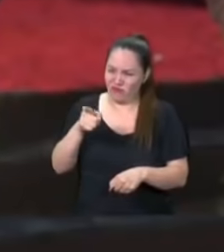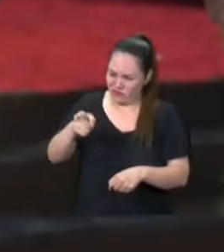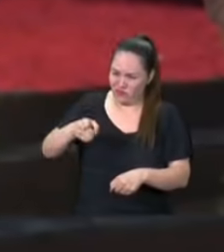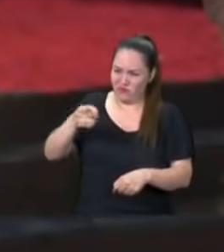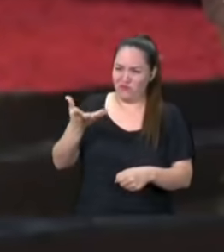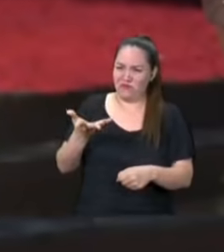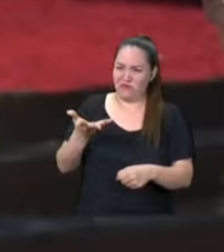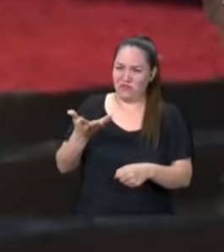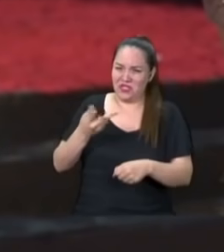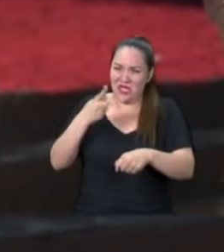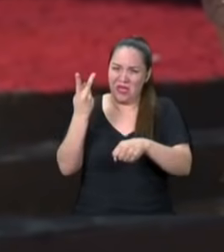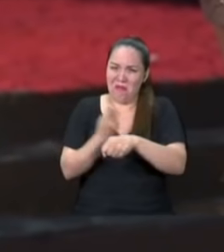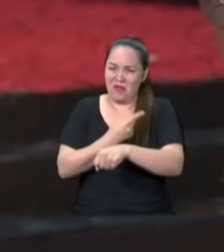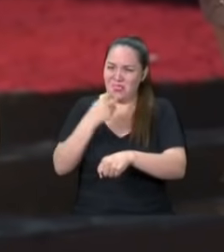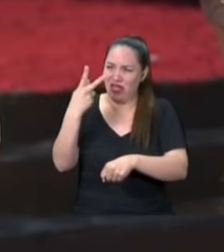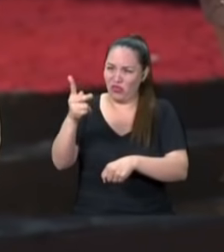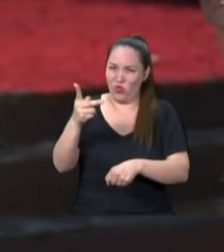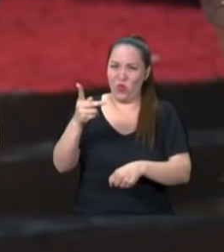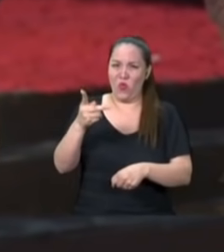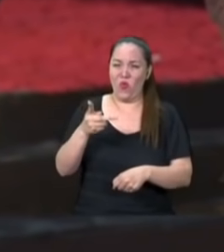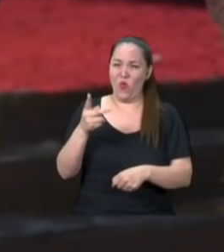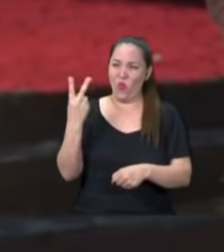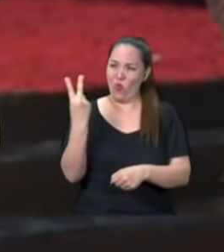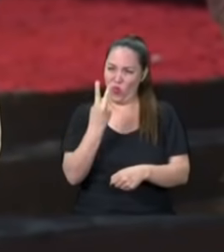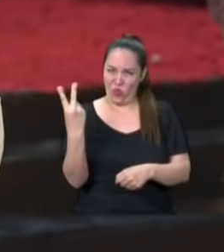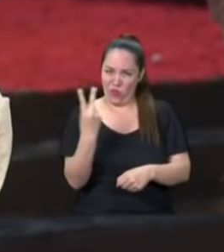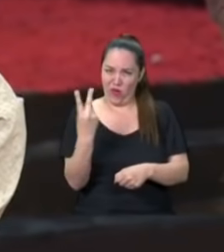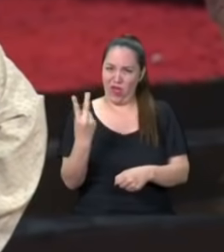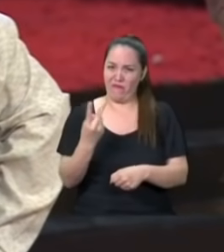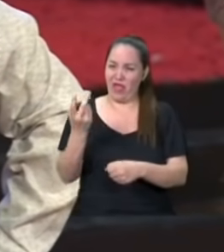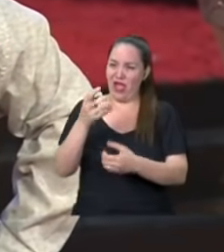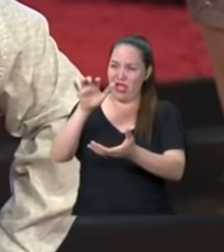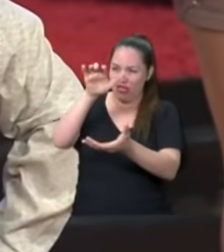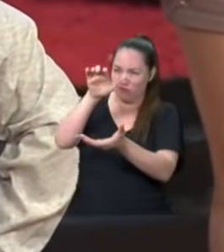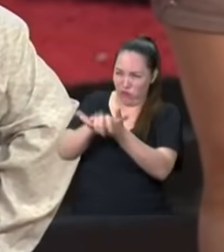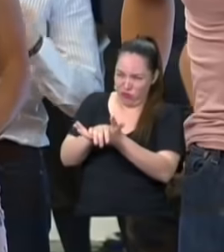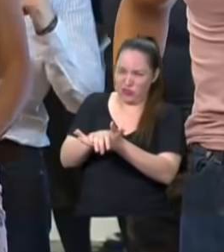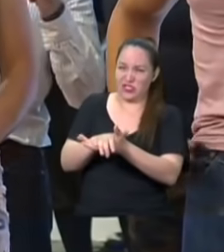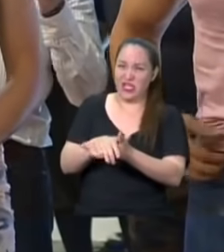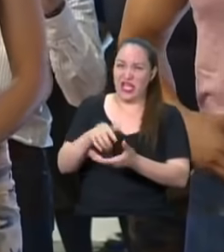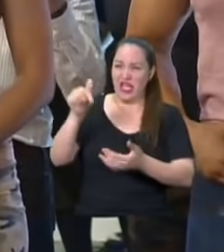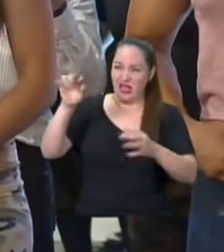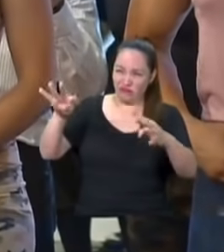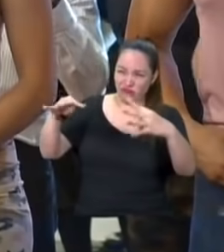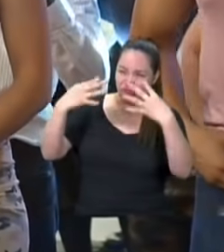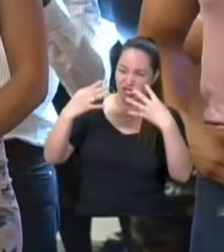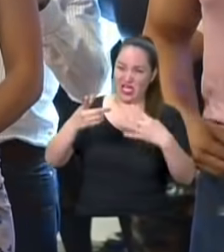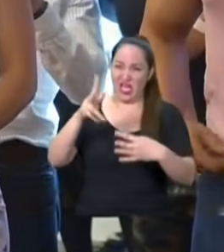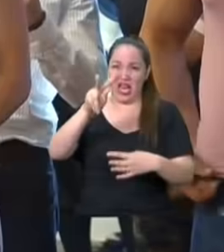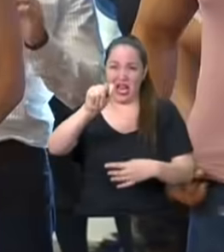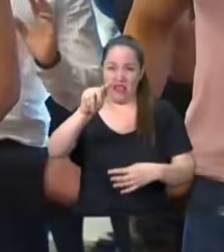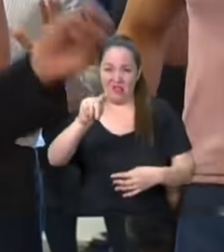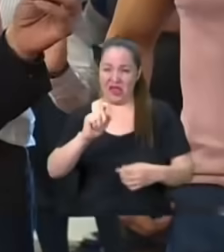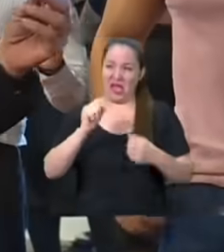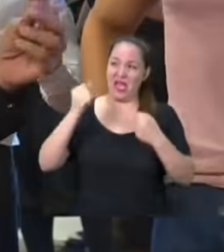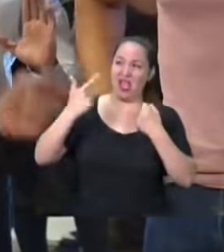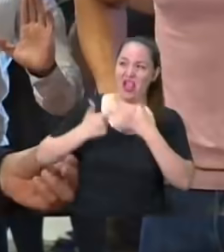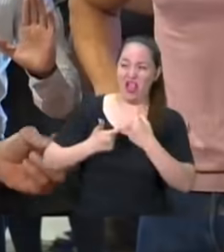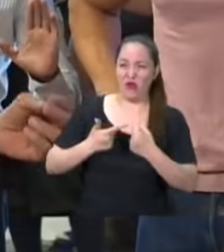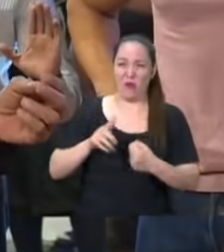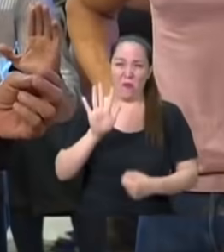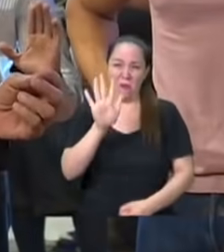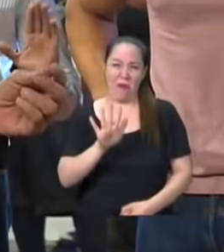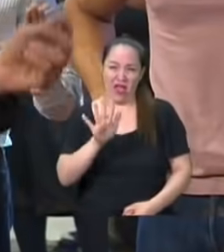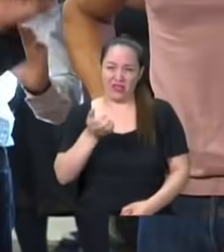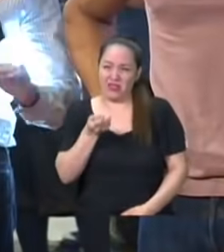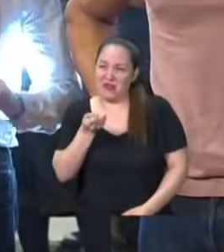su pareja sea exitosa en la tele, pues genera envidias, malos tratos. Y yo quiero que esta